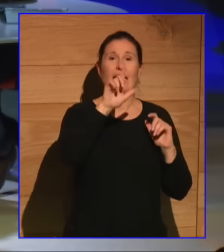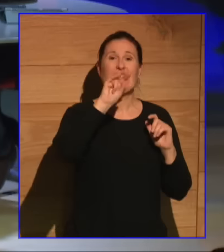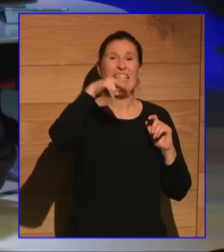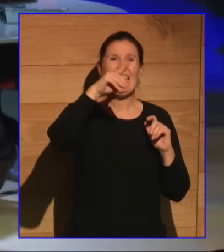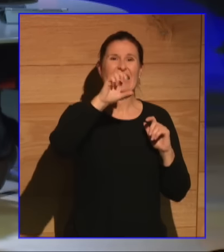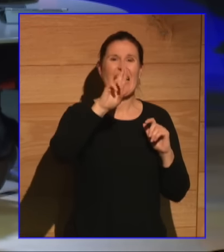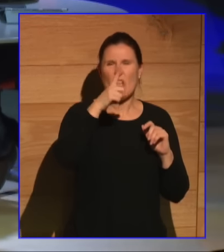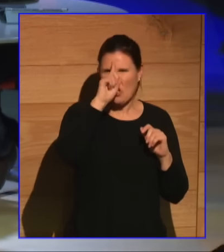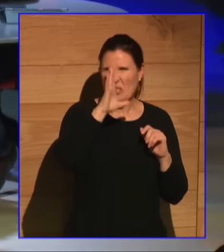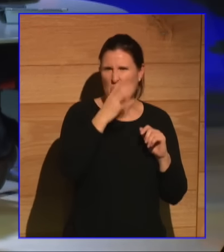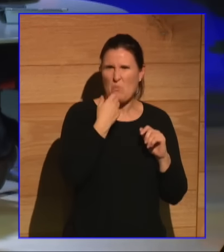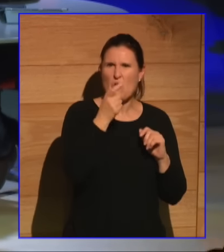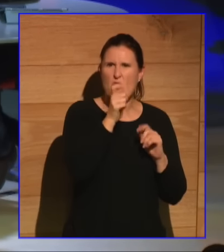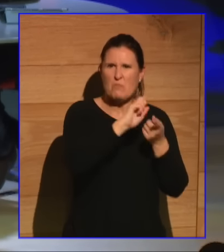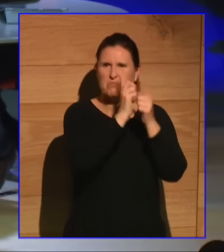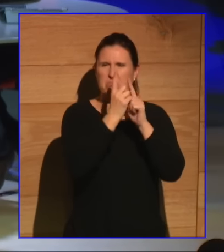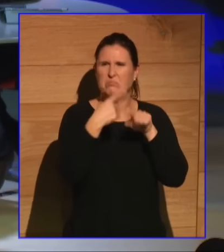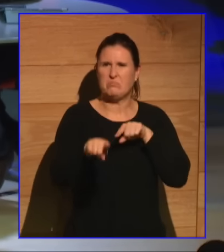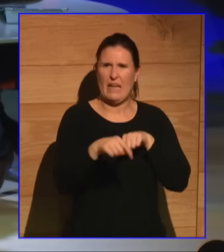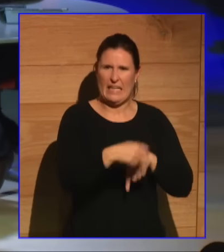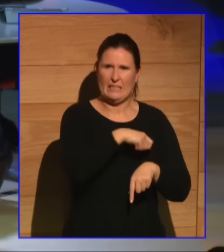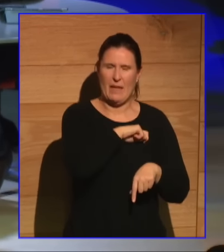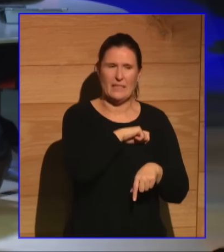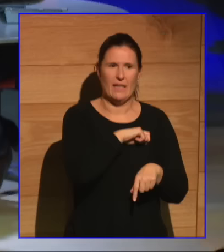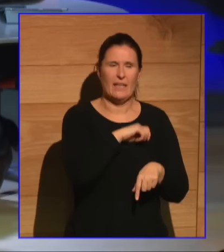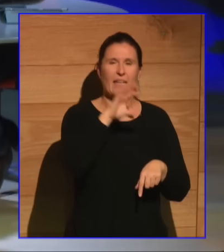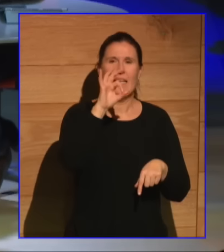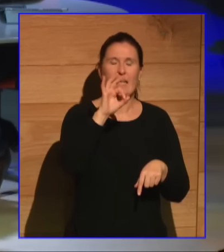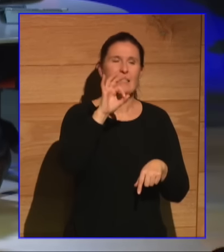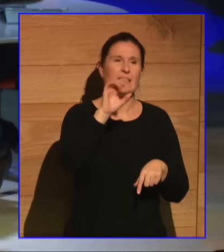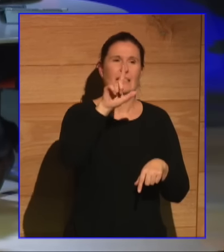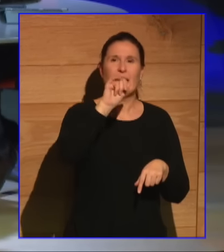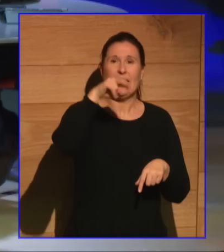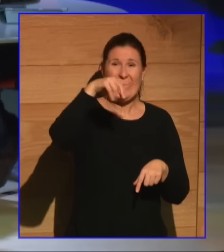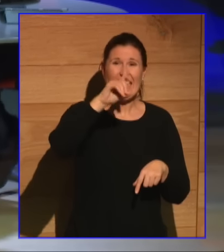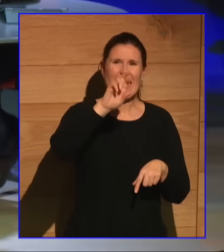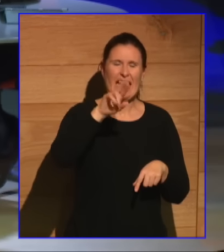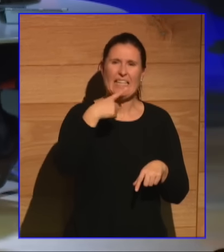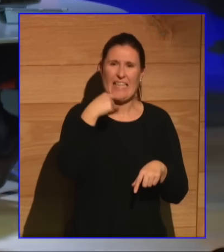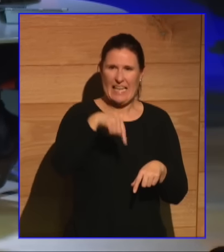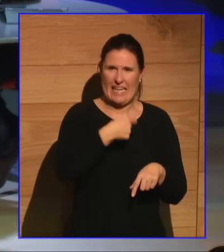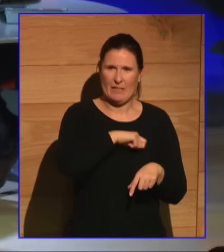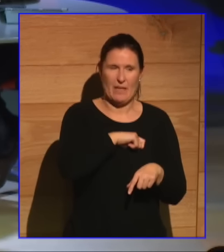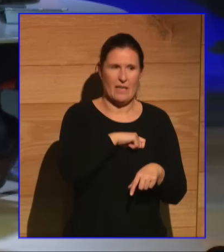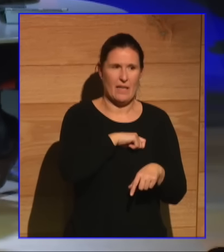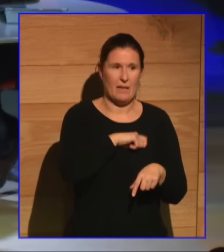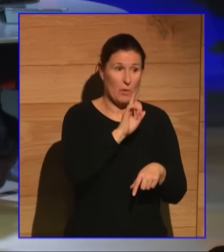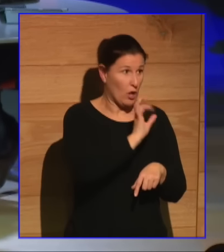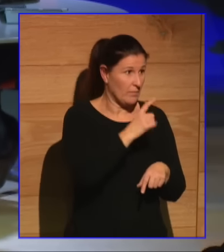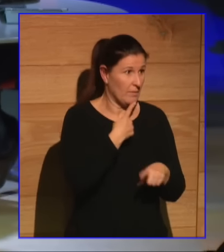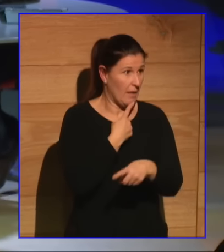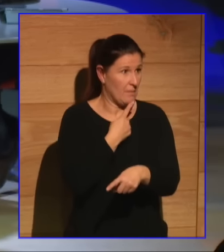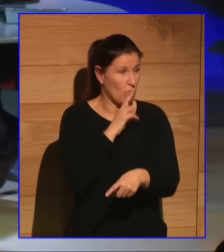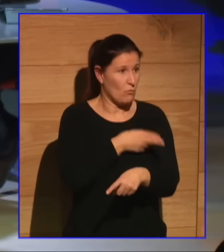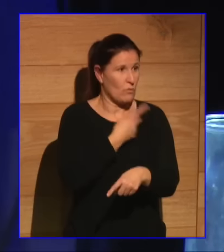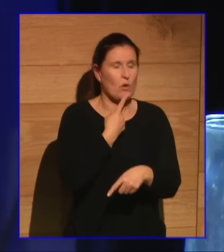La mayoría de la gente dice Schindler. No me acuerdo de eso, ¿es verdad? ¿El qué? ¿Es verdad eso? No. No,